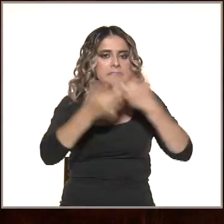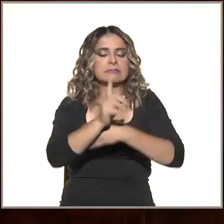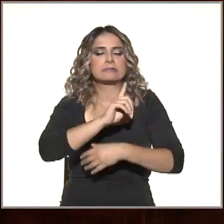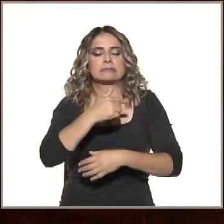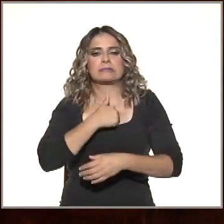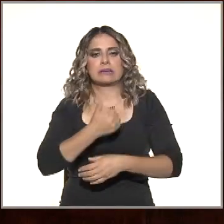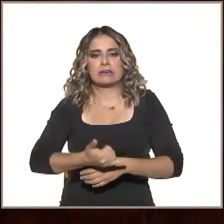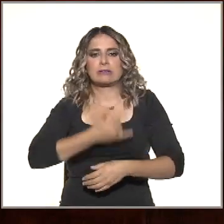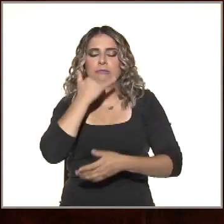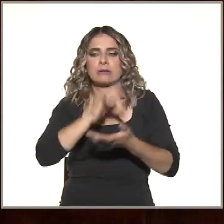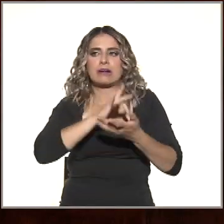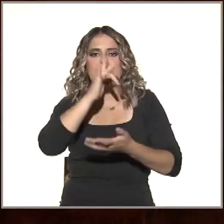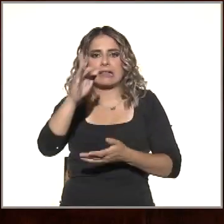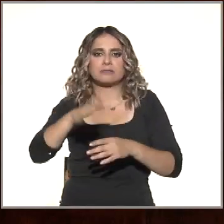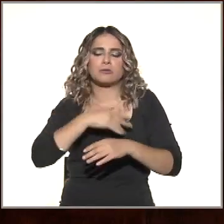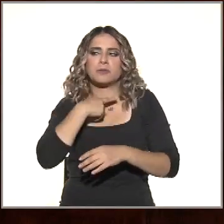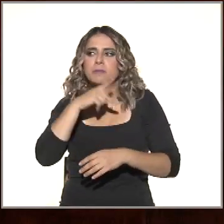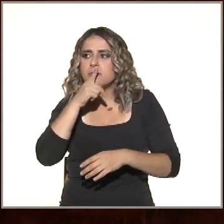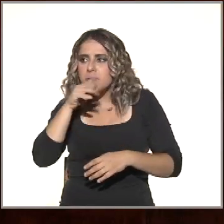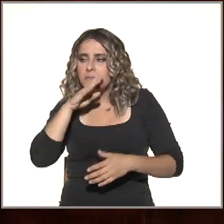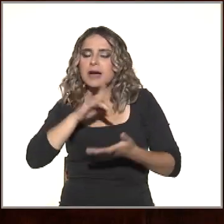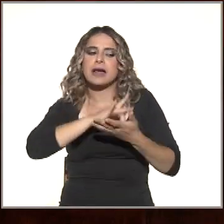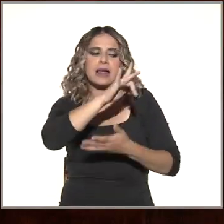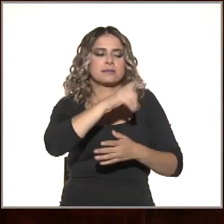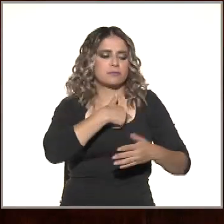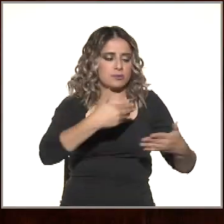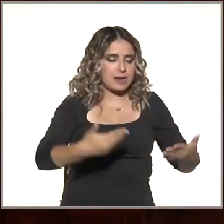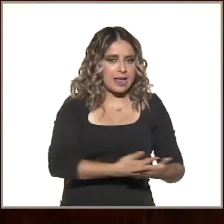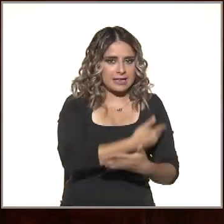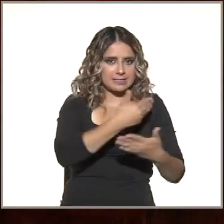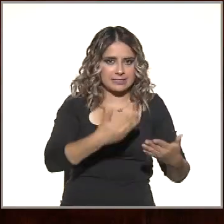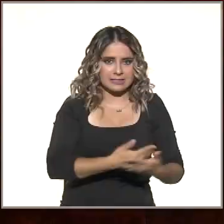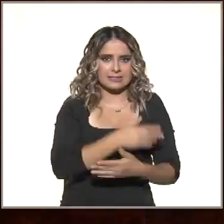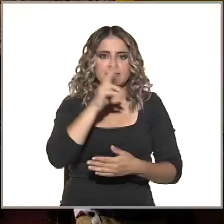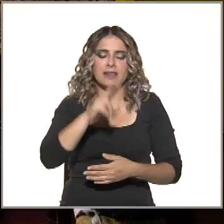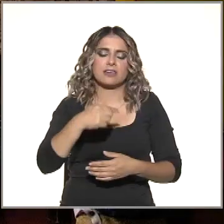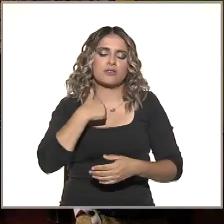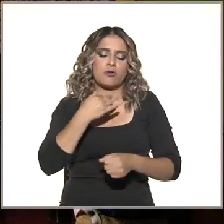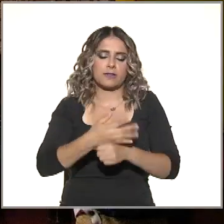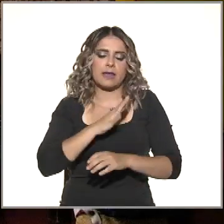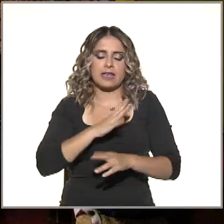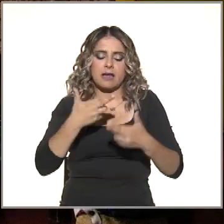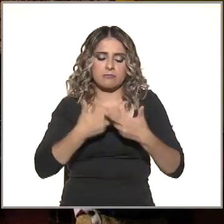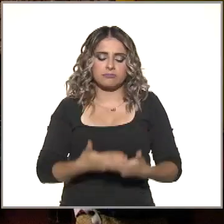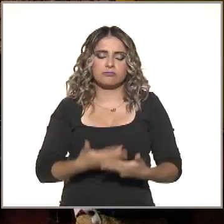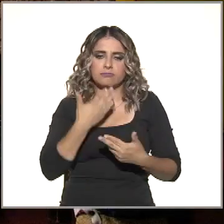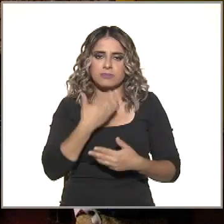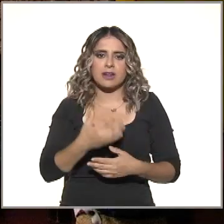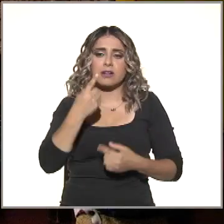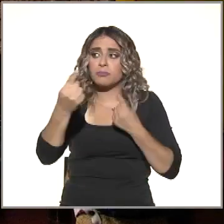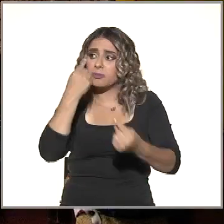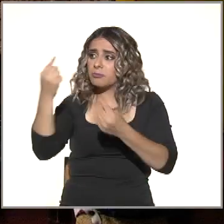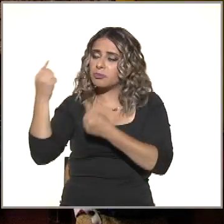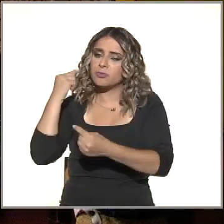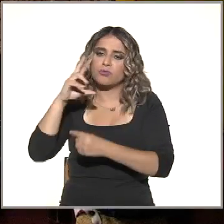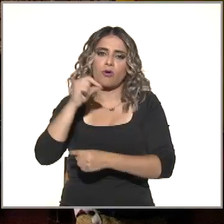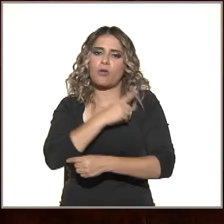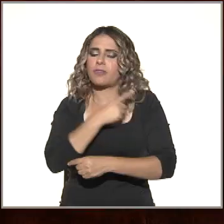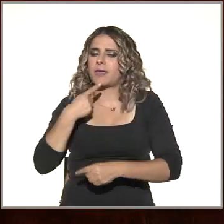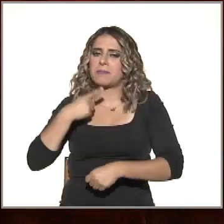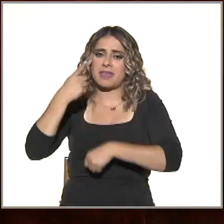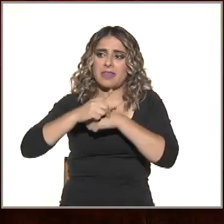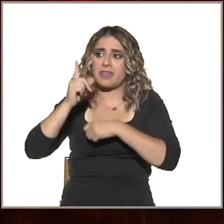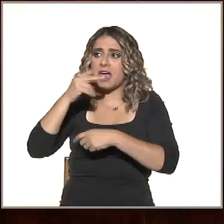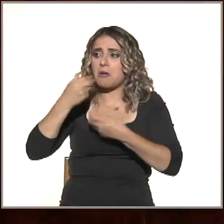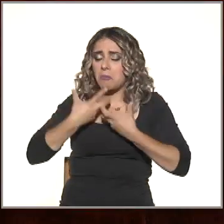vida por bendiciones de mi padre y pues también he recibido muchísima abundancia. Que no nos dañen las palabras de los demás, no les demos el poder